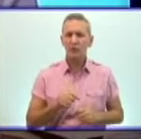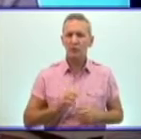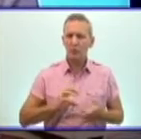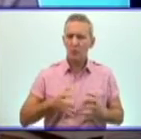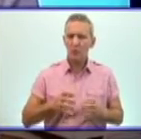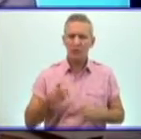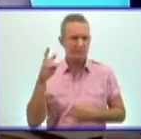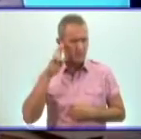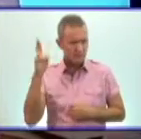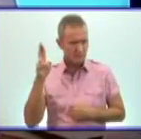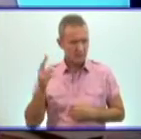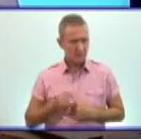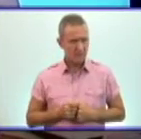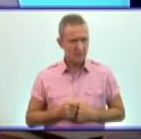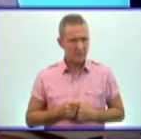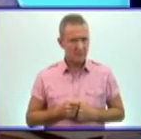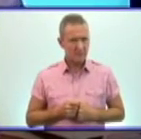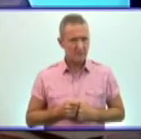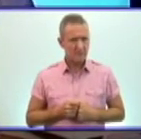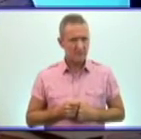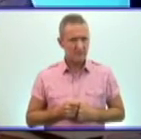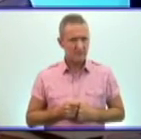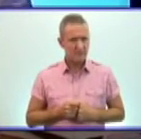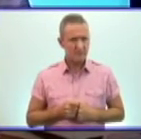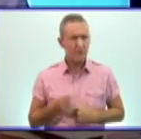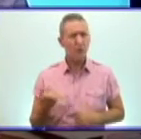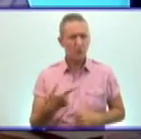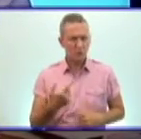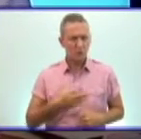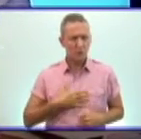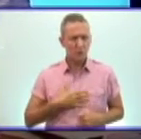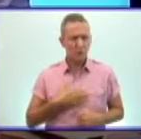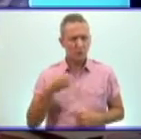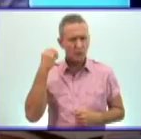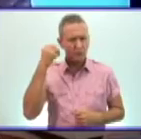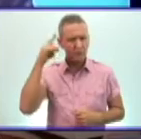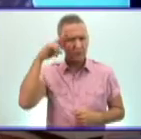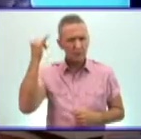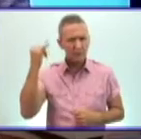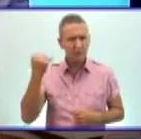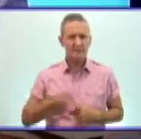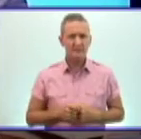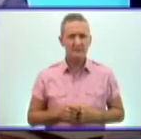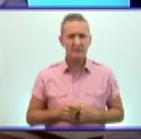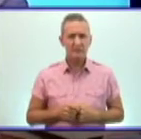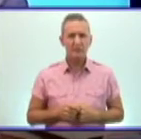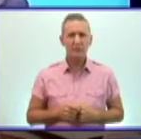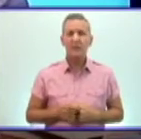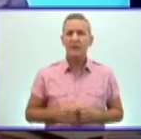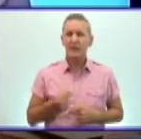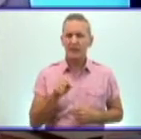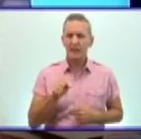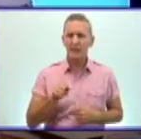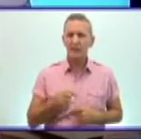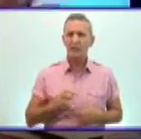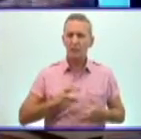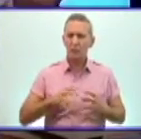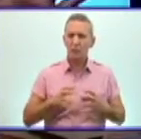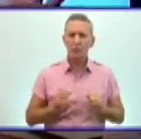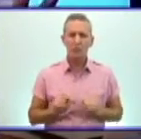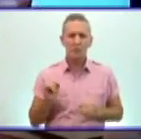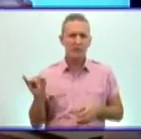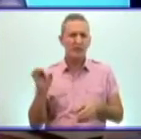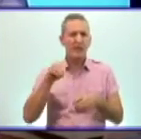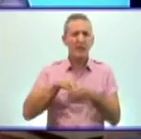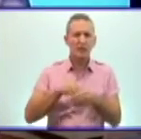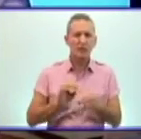revolucionario? Pues sencillamente nosotros consideramos que sí, pero también es un acto en el cual está implícito todos